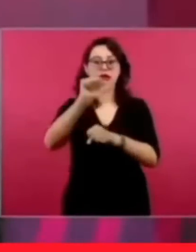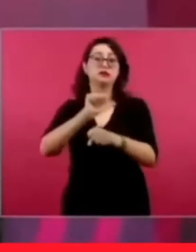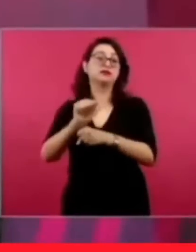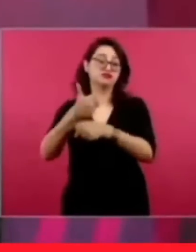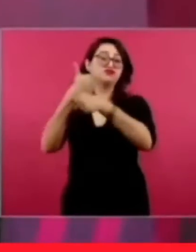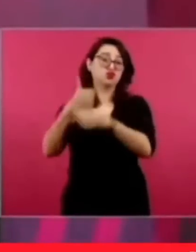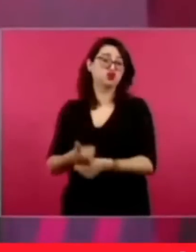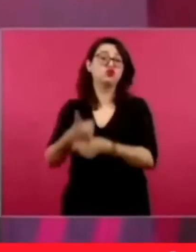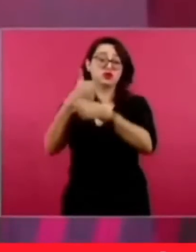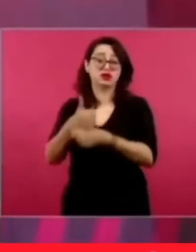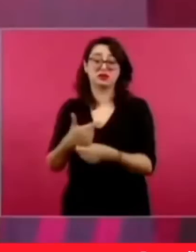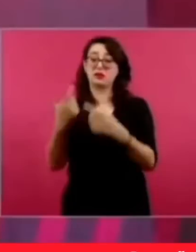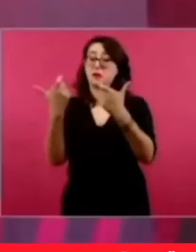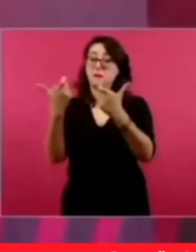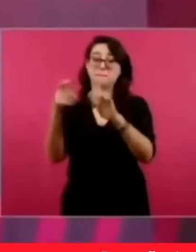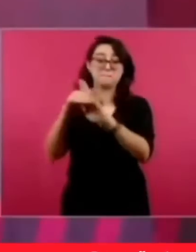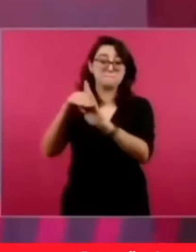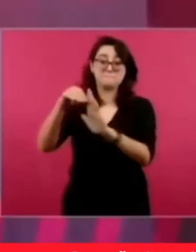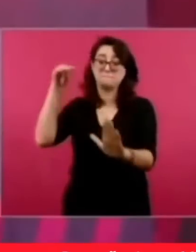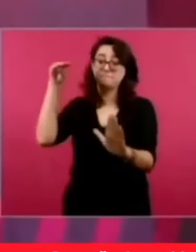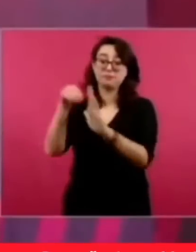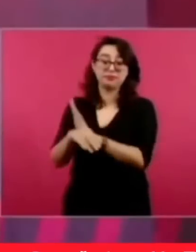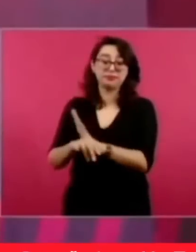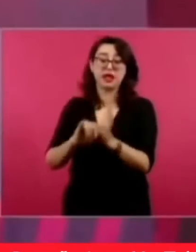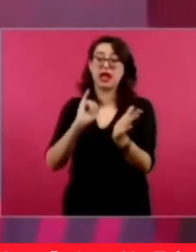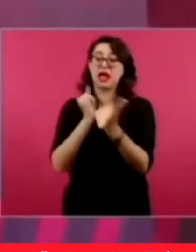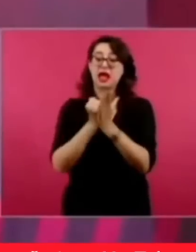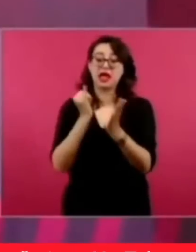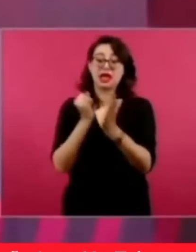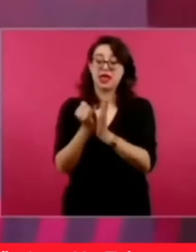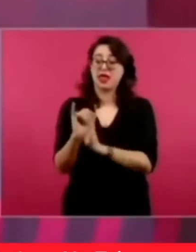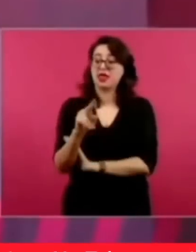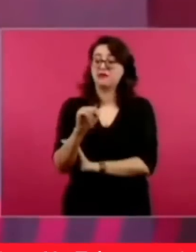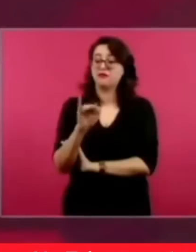y produjo inflación.